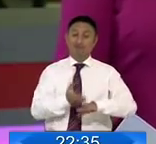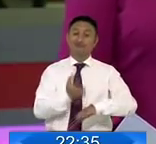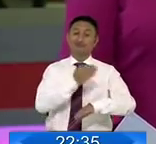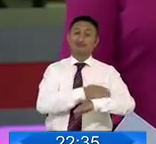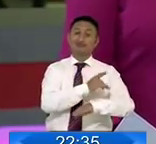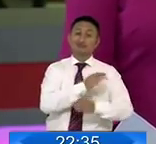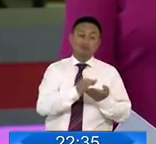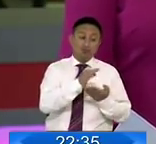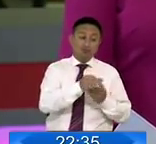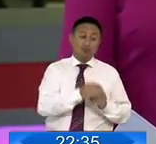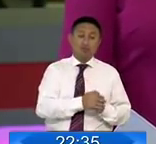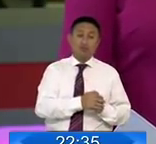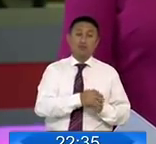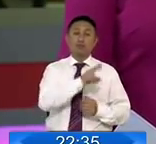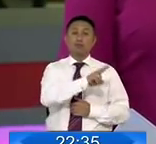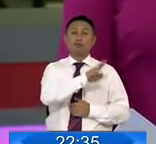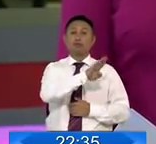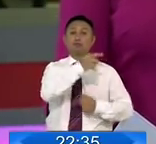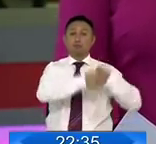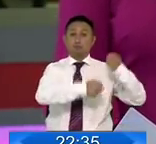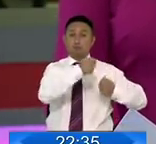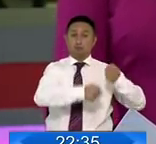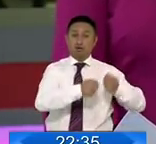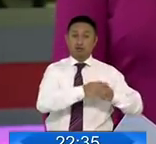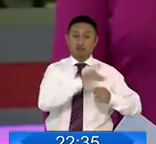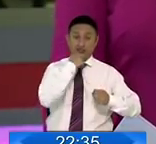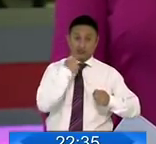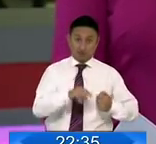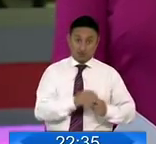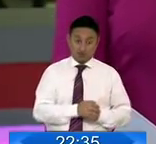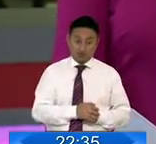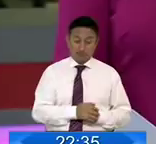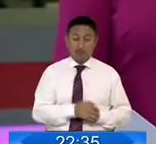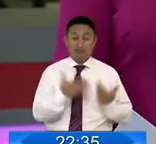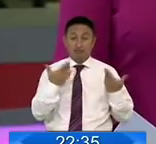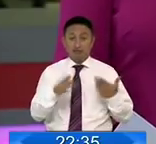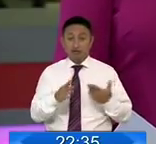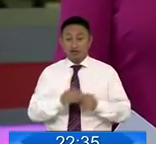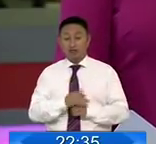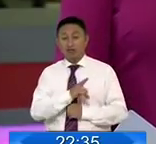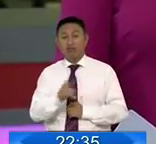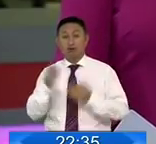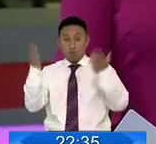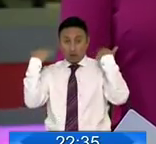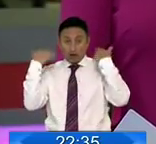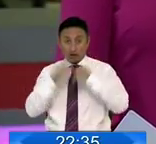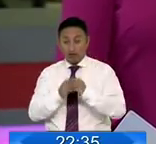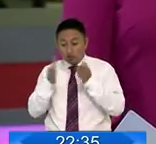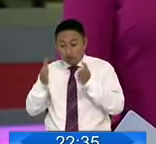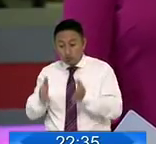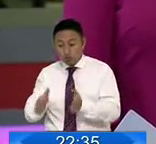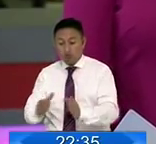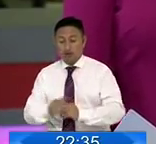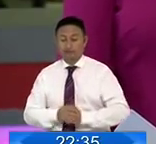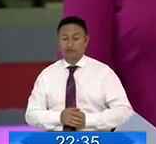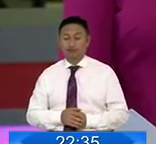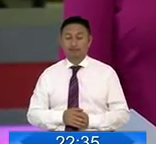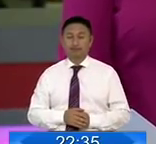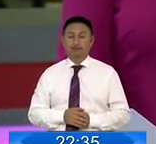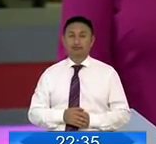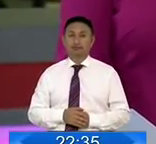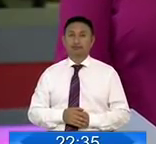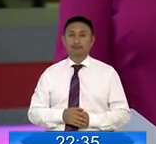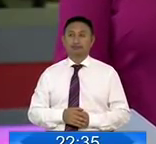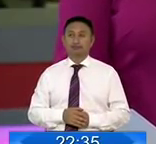tránsito ocurrido en el cantón 24 de mayo durante el feriado. Después del velatorio en Guayaquil, sus familiares decidieron sepultarlos en